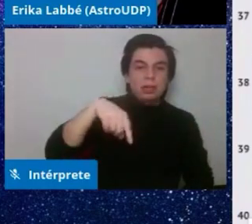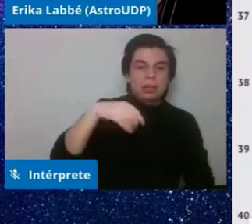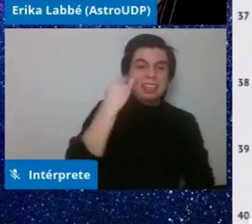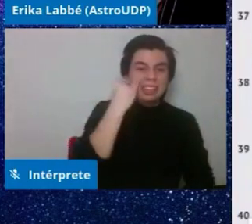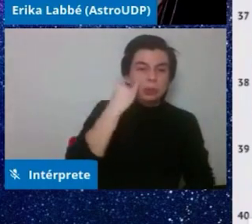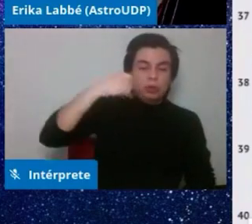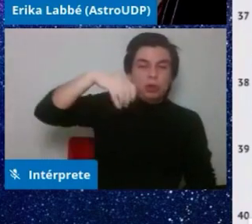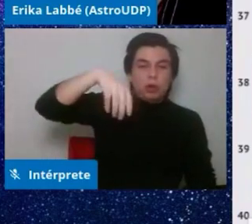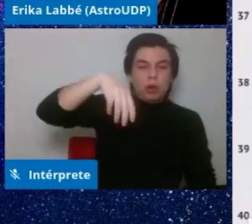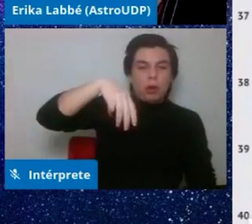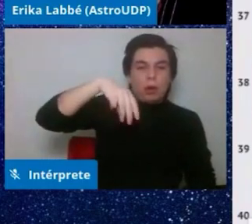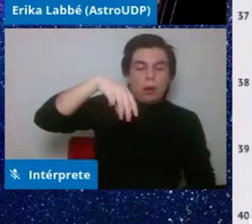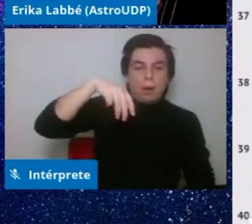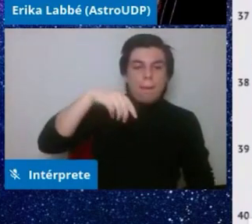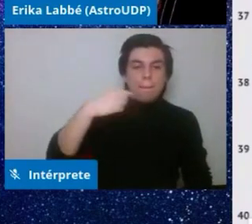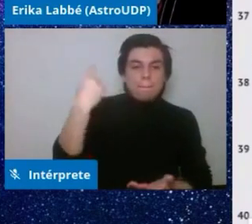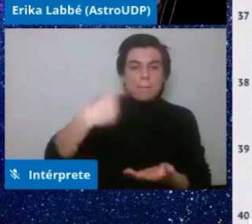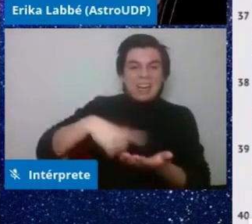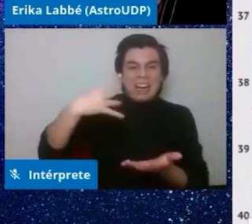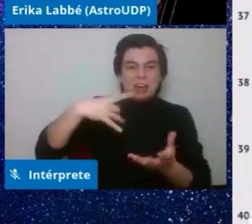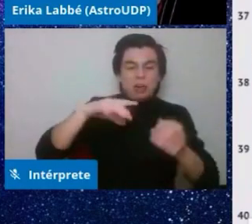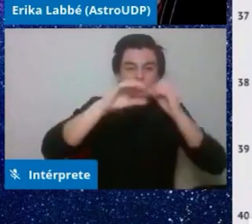más, ellos han trabajado más